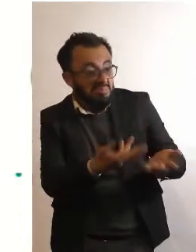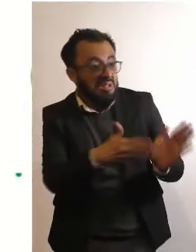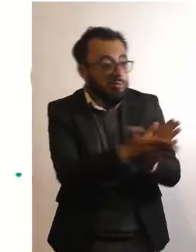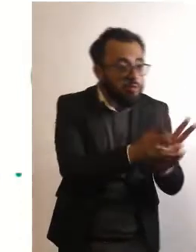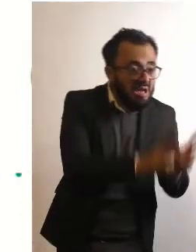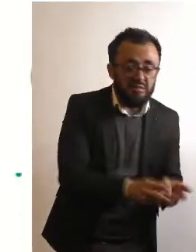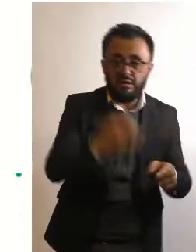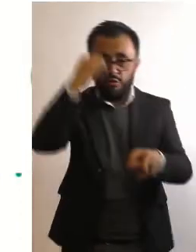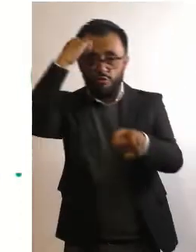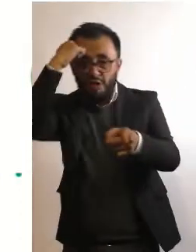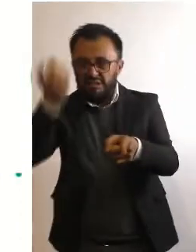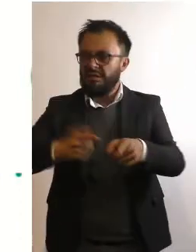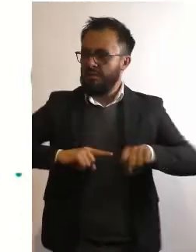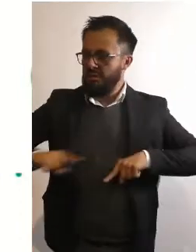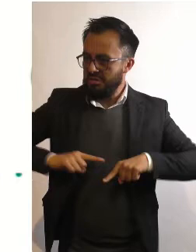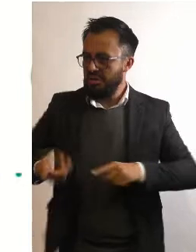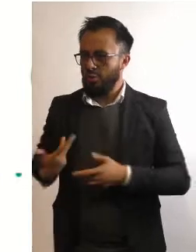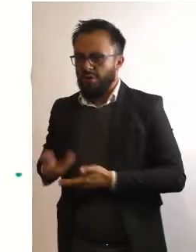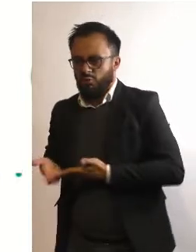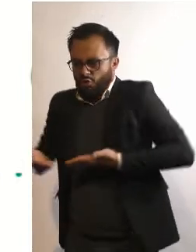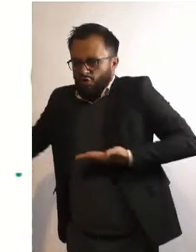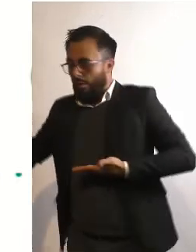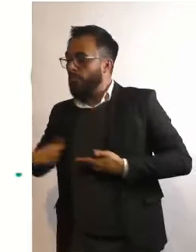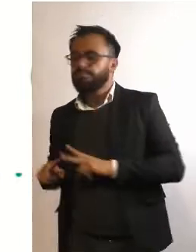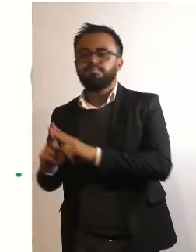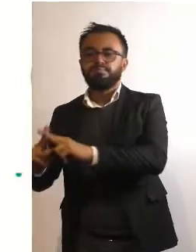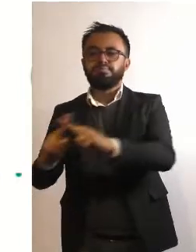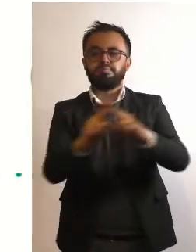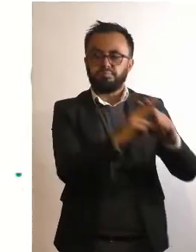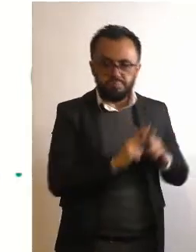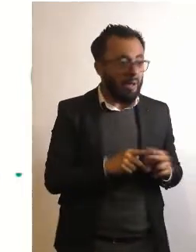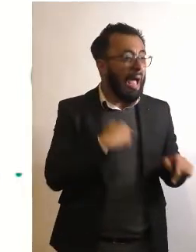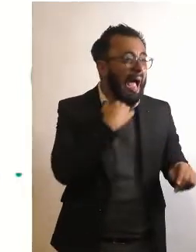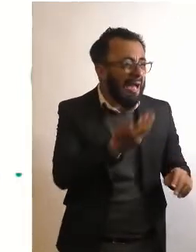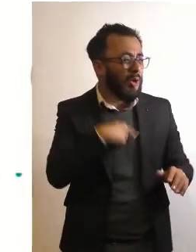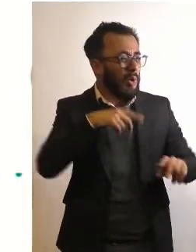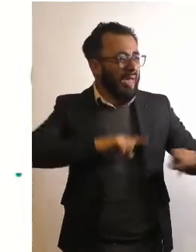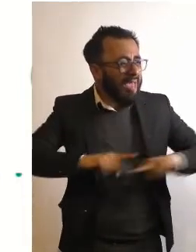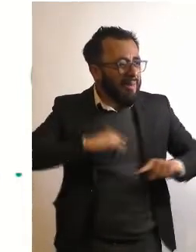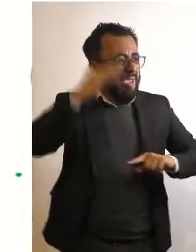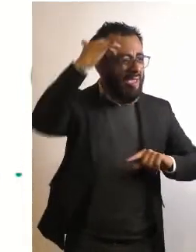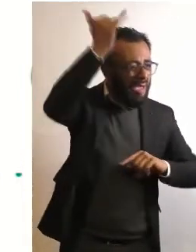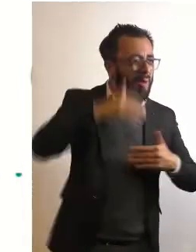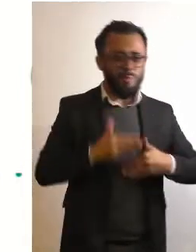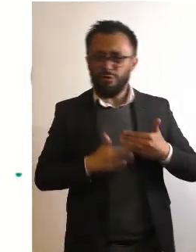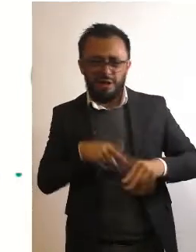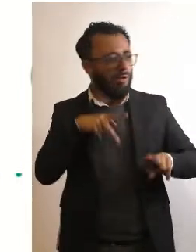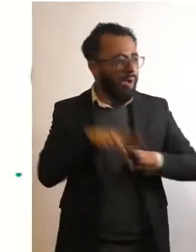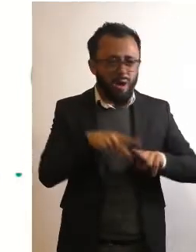continuidad a los procesos académicos y administrativos. Y llevamos a cabo un